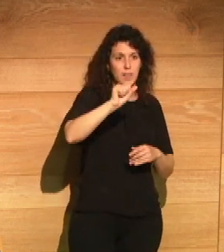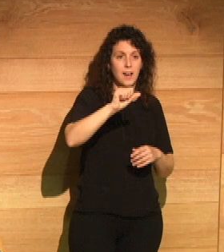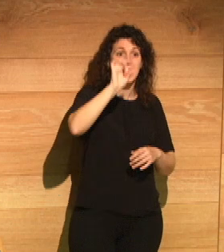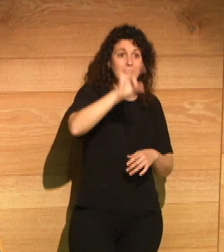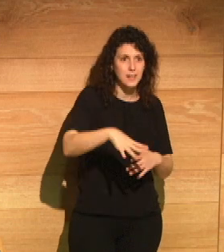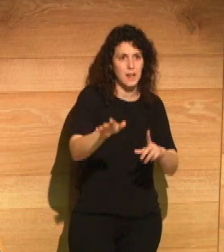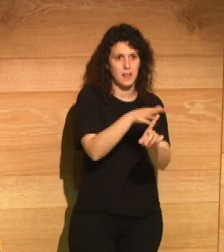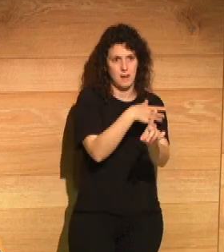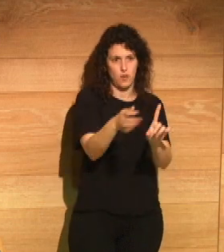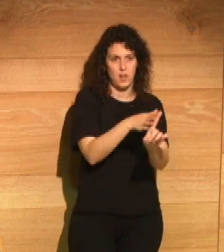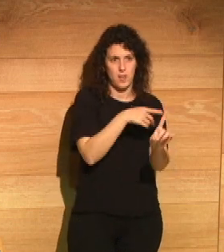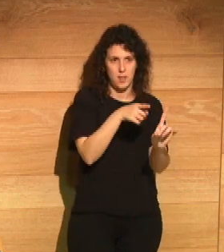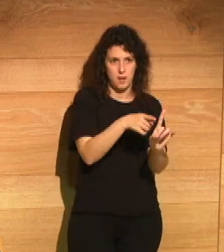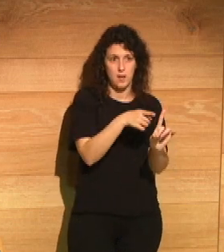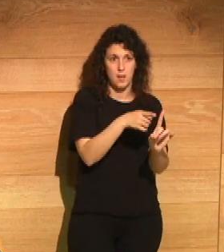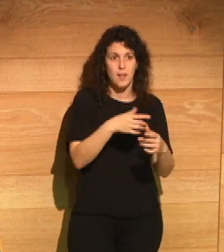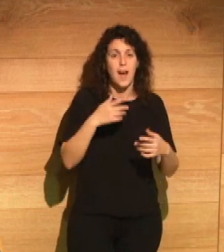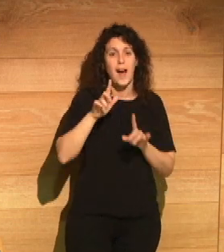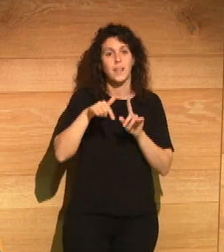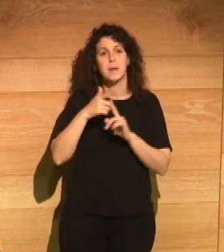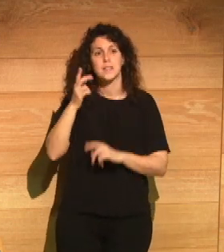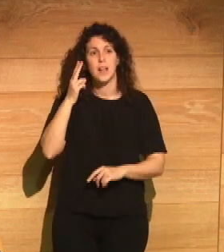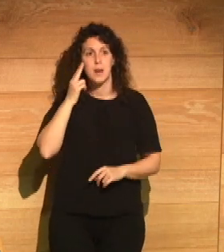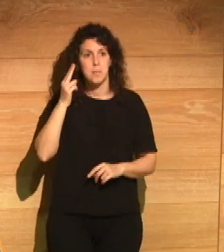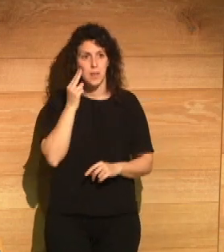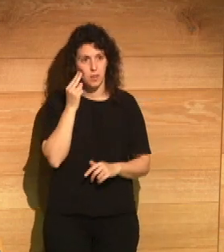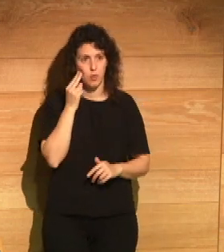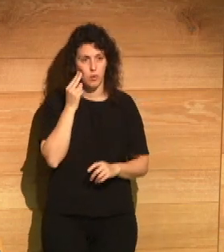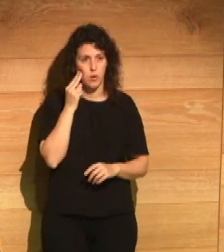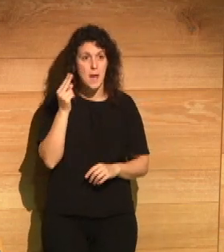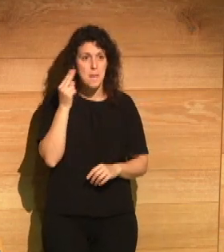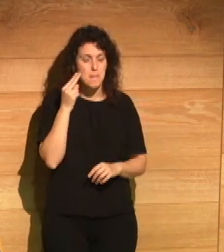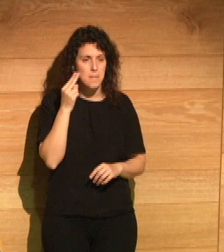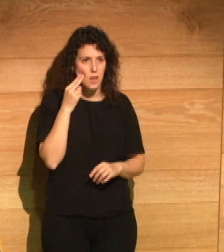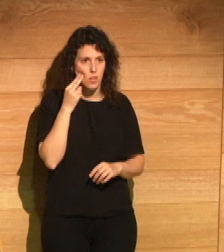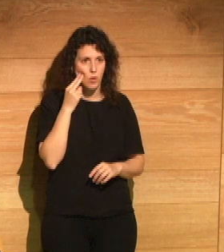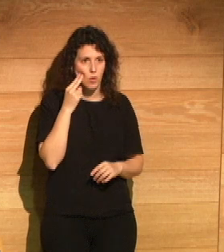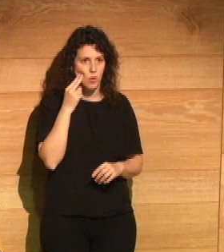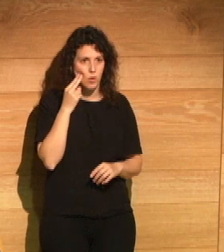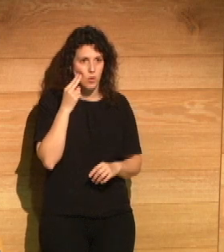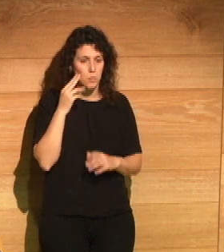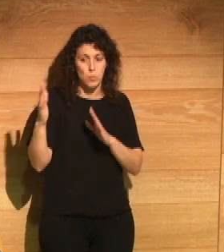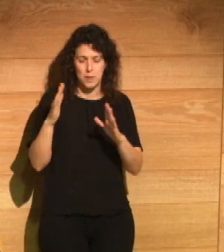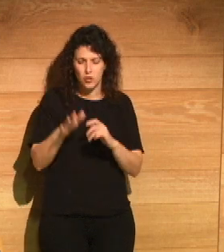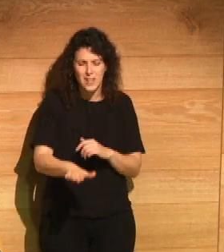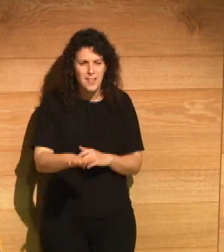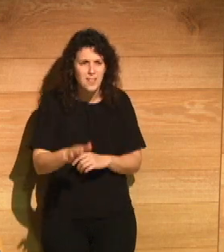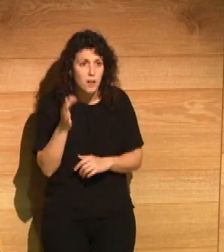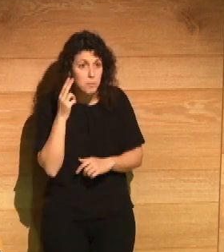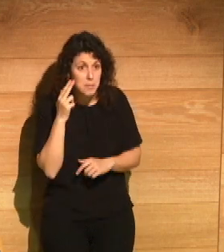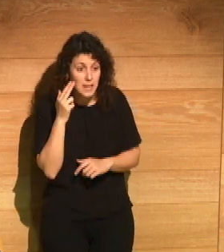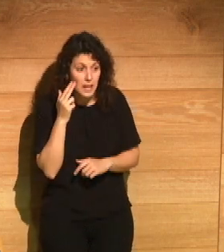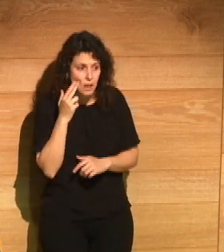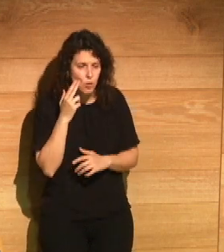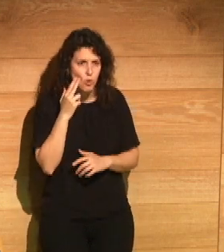Y pues el miedo al terror que yo tuve de niña, que fue un terror que me